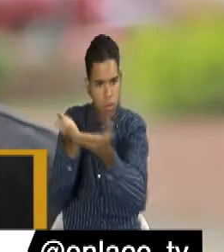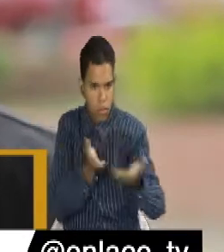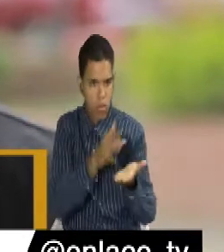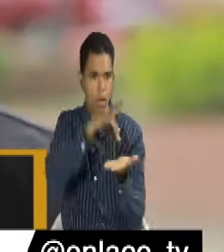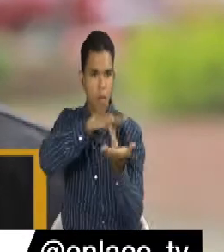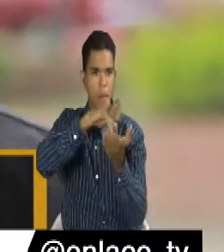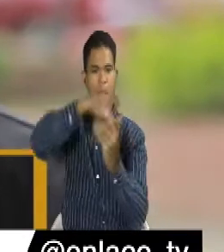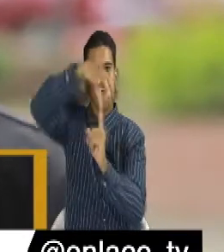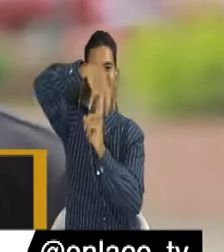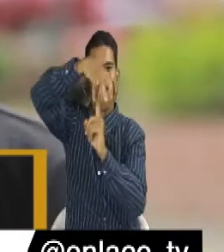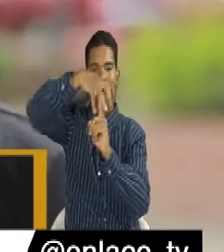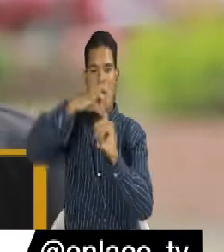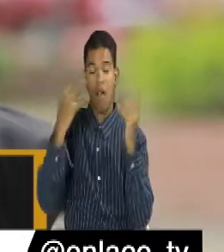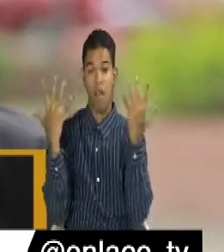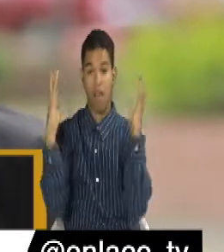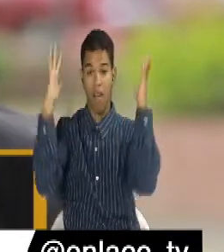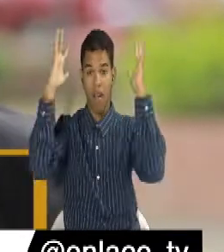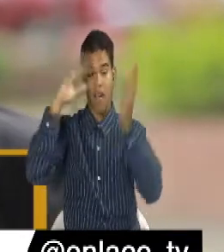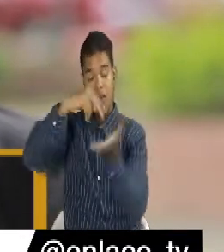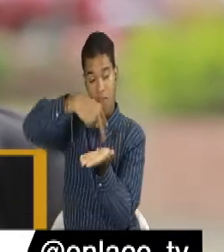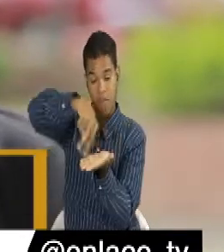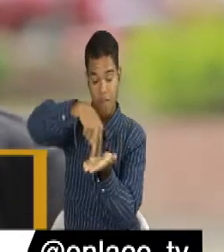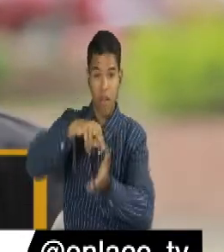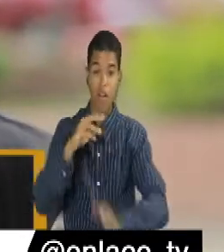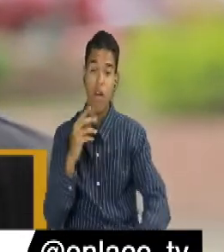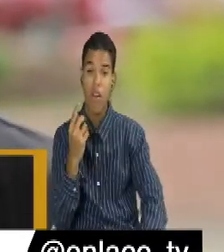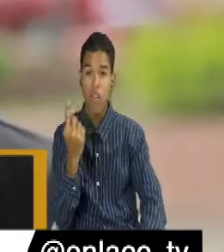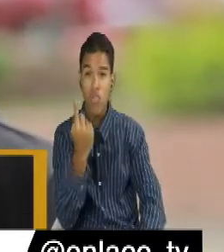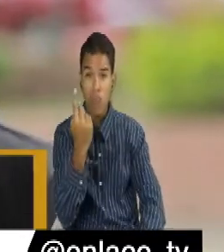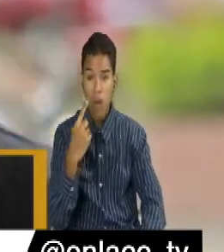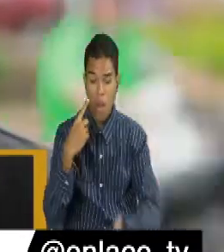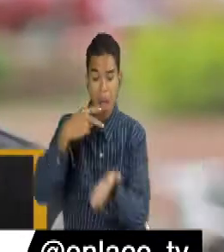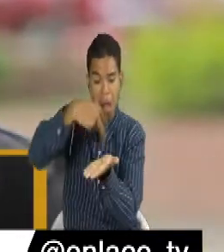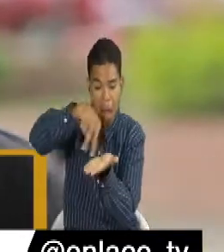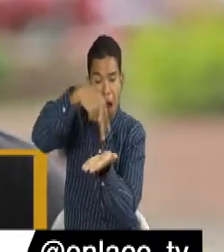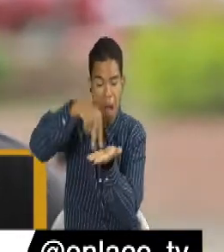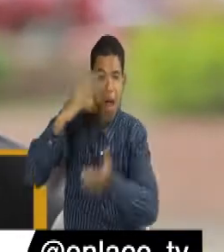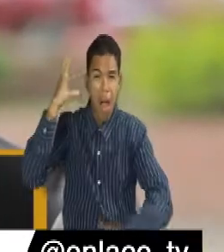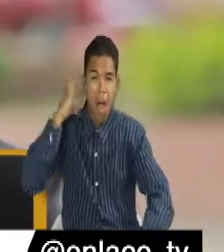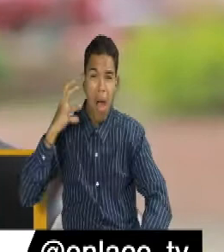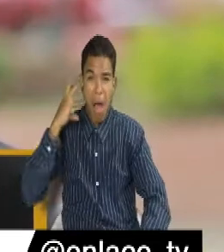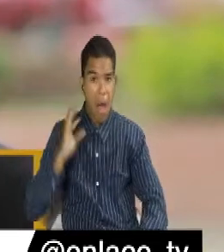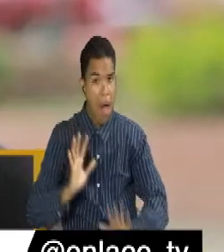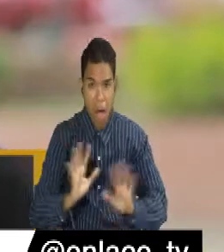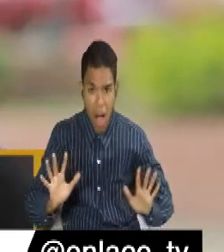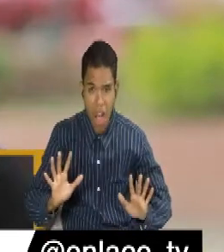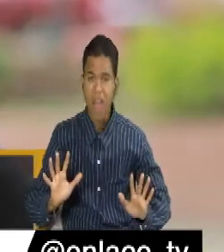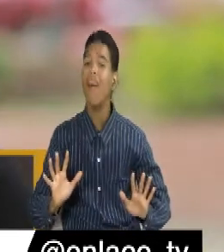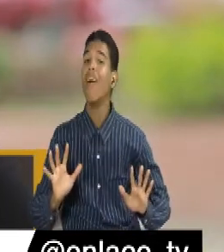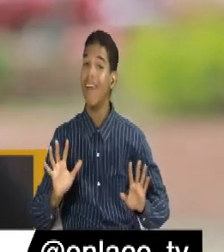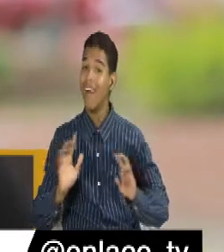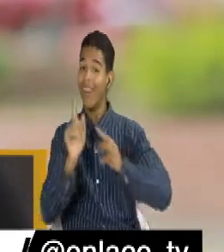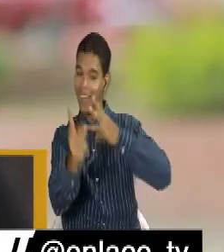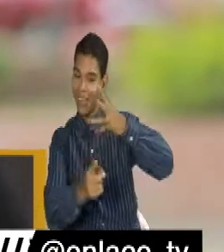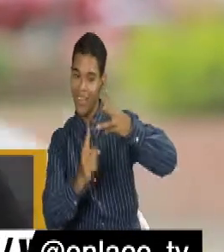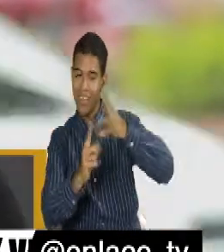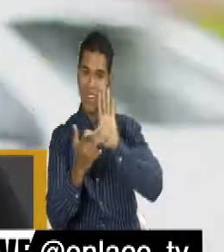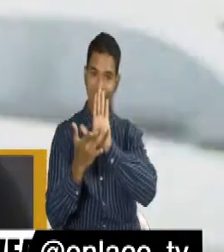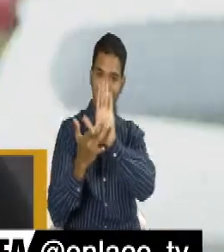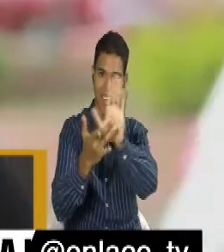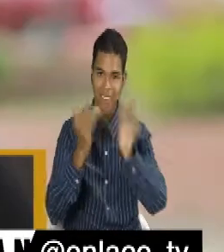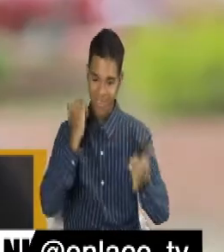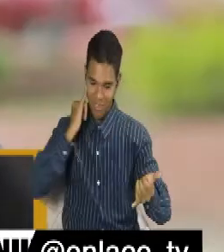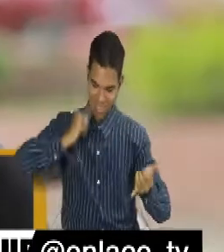gran festival de danza. No solamente vamos a tener baile y música, también vamos a tener esa muestra de